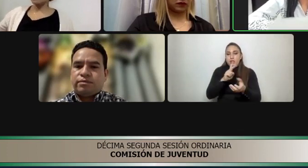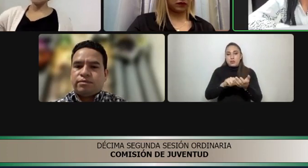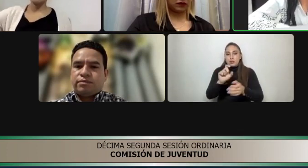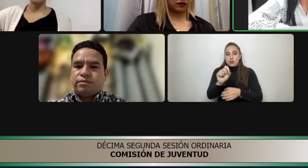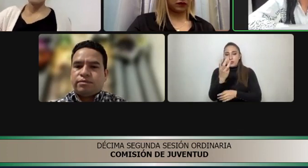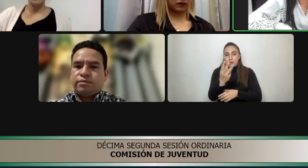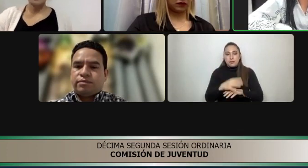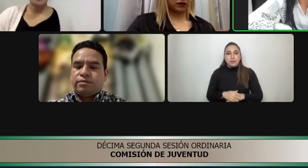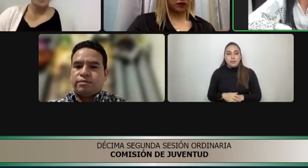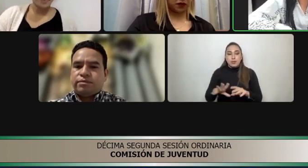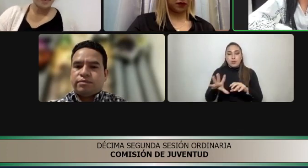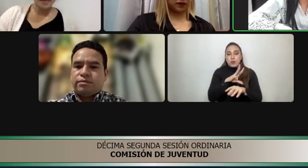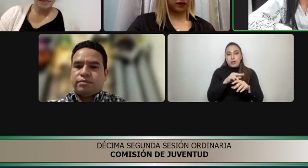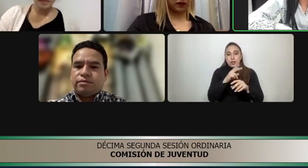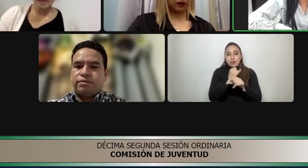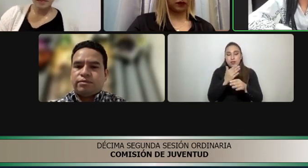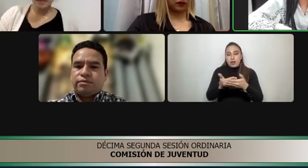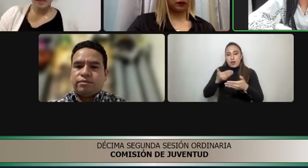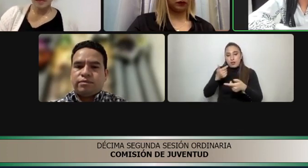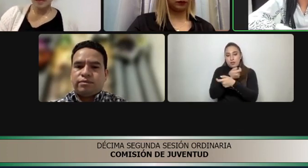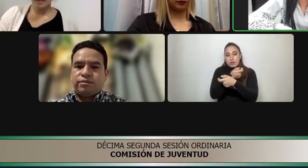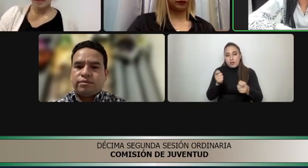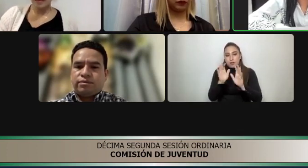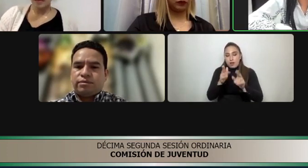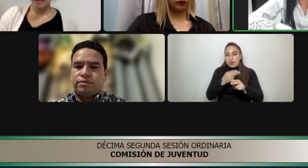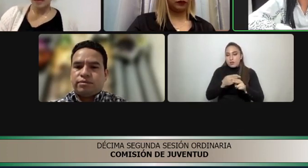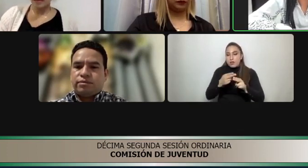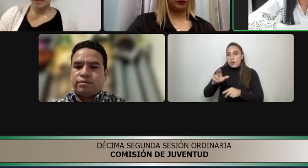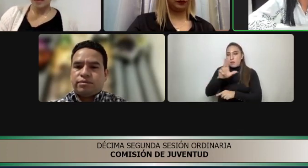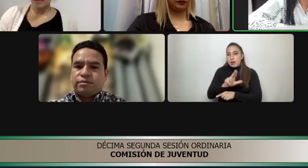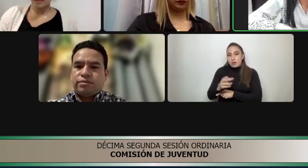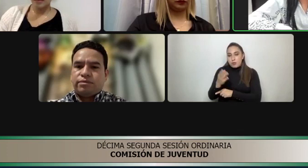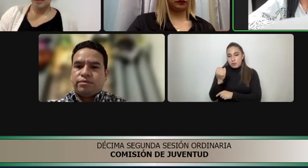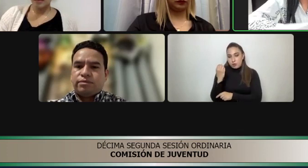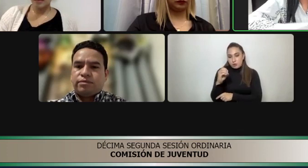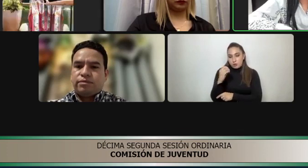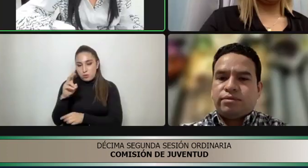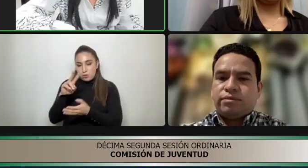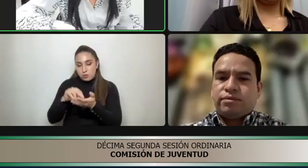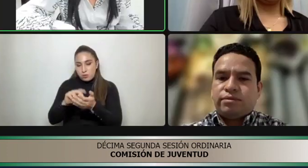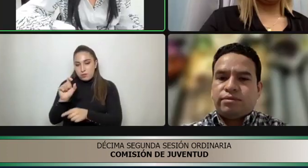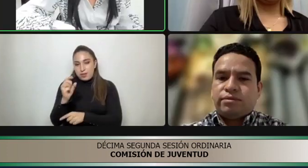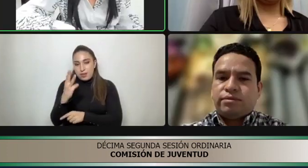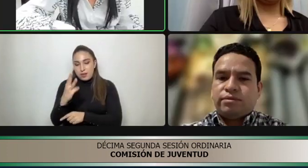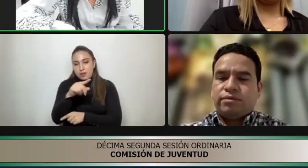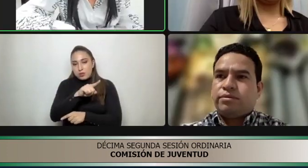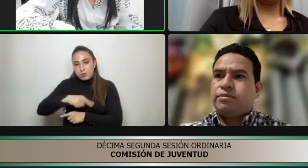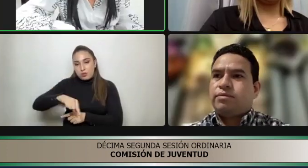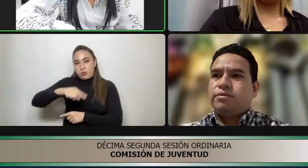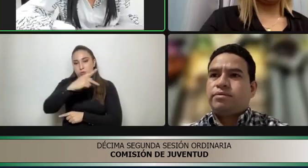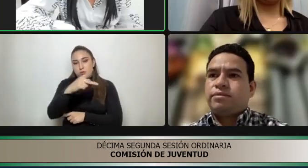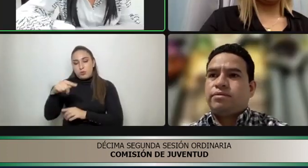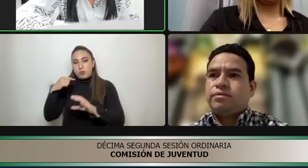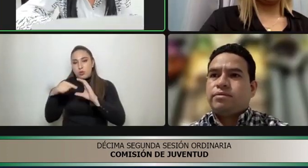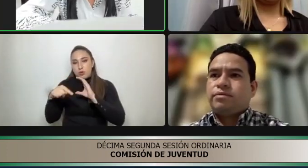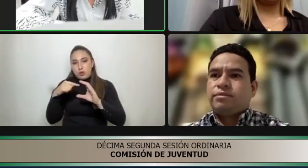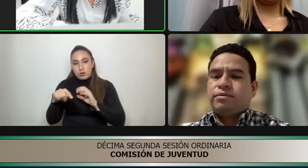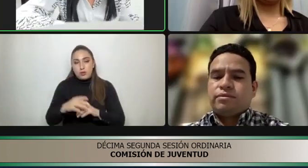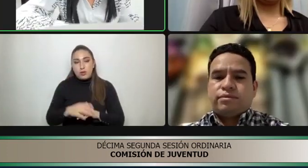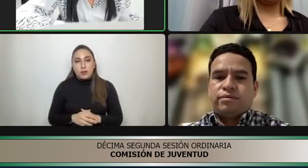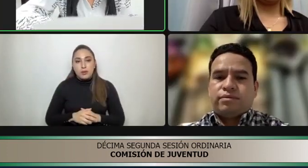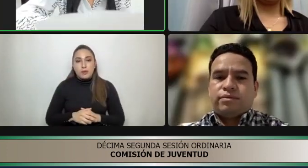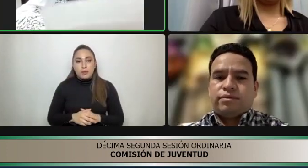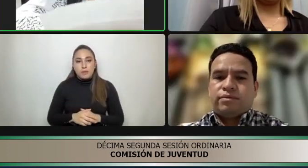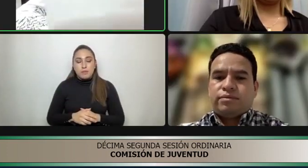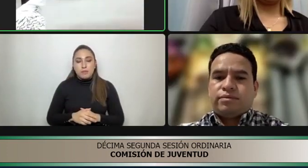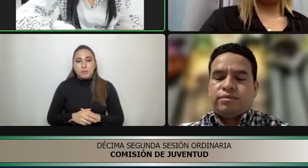Habiéndose enviado en preproyecto el pasado martes 9 de octubre a los correos institucionales, solicito hicieran